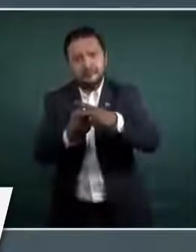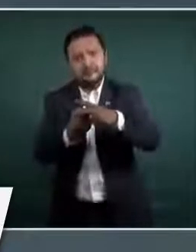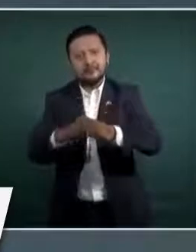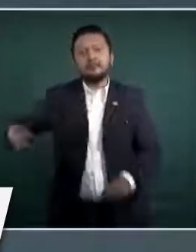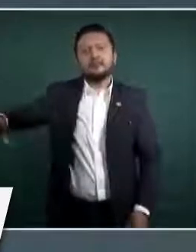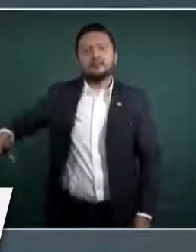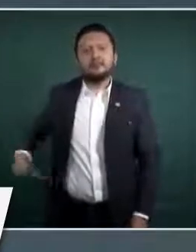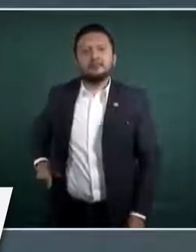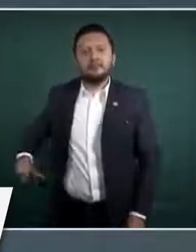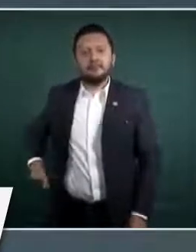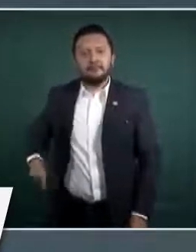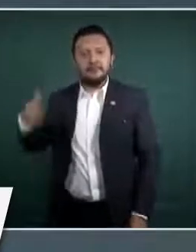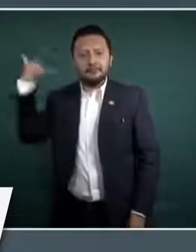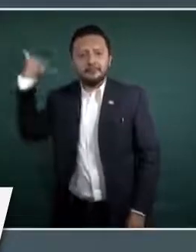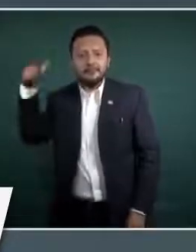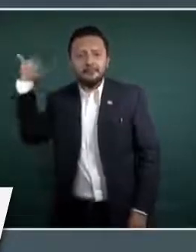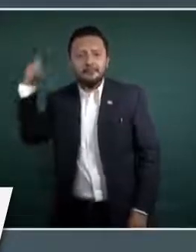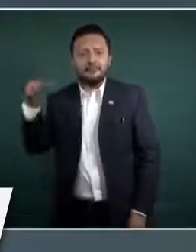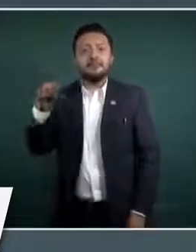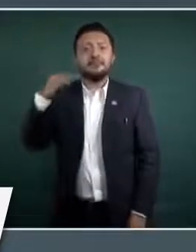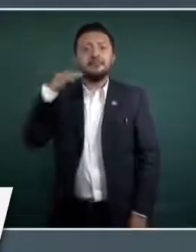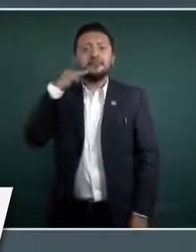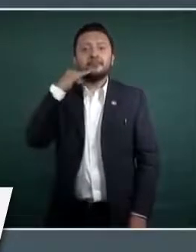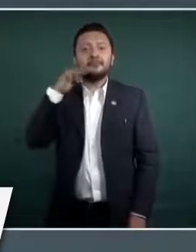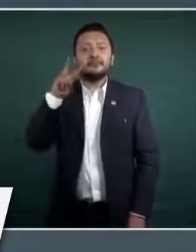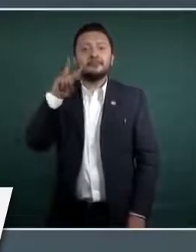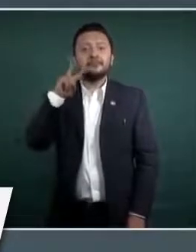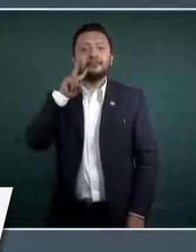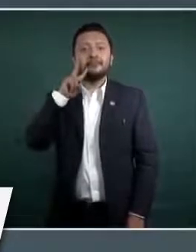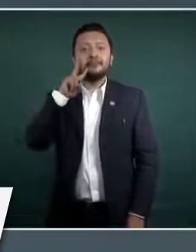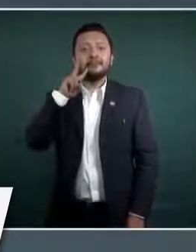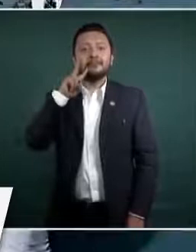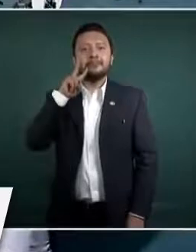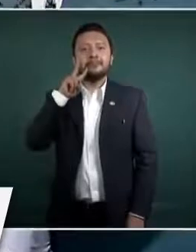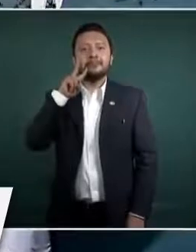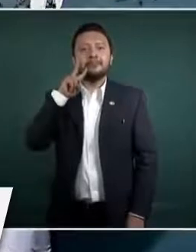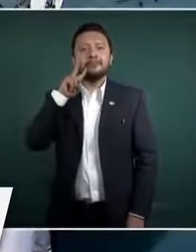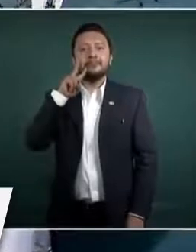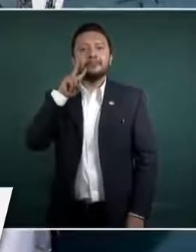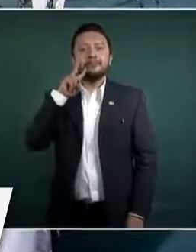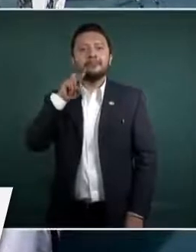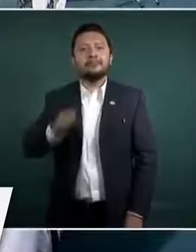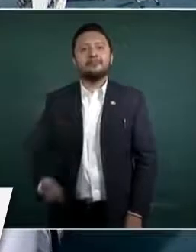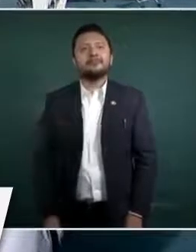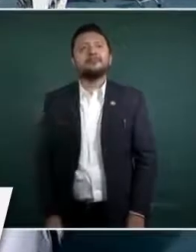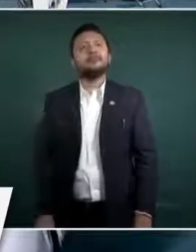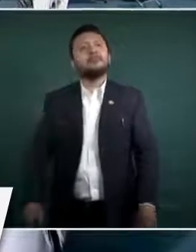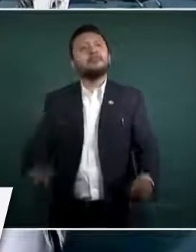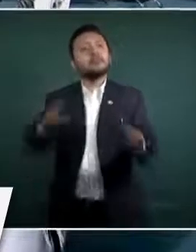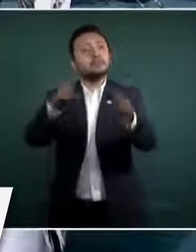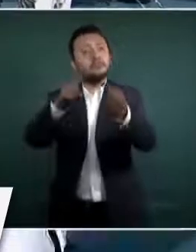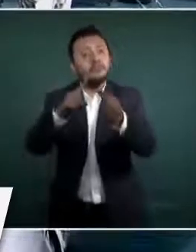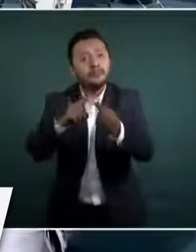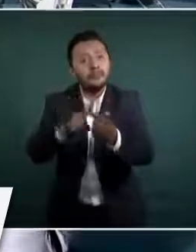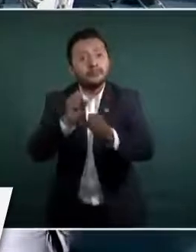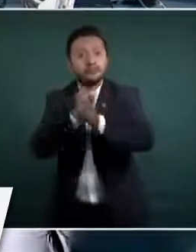gobernador de Yucatán, Mauricio Vila. Él va a